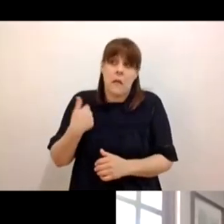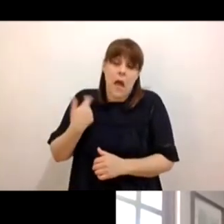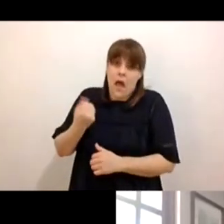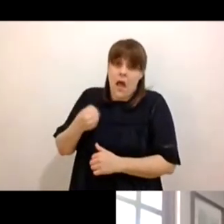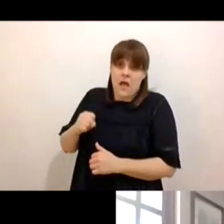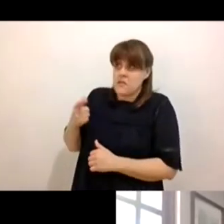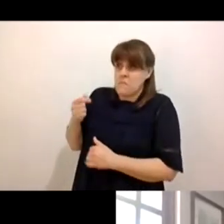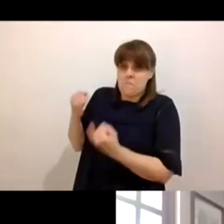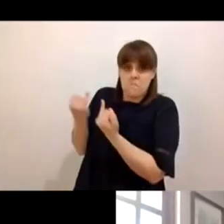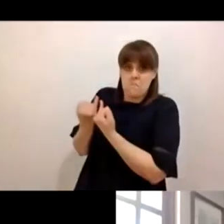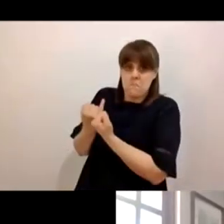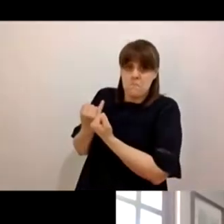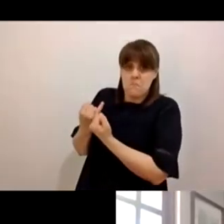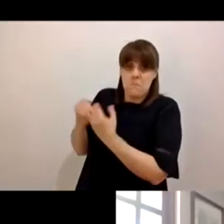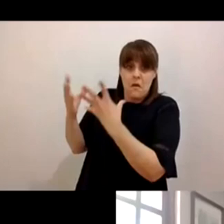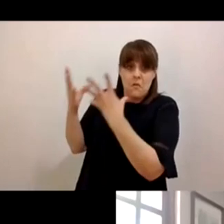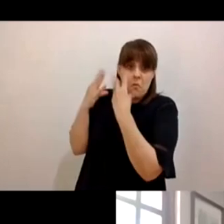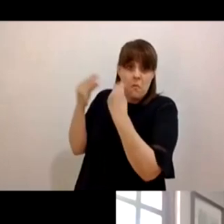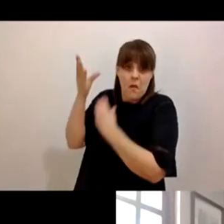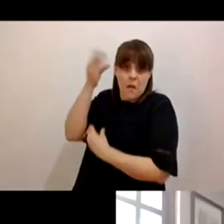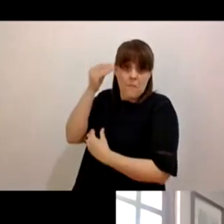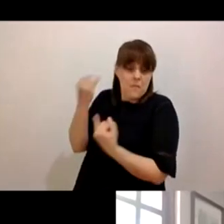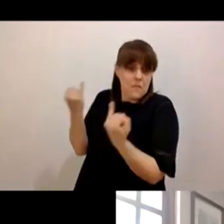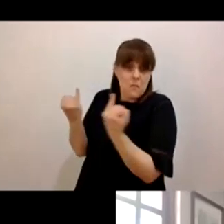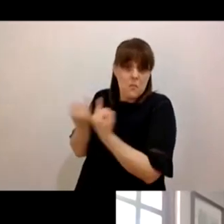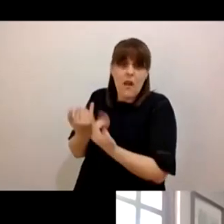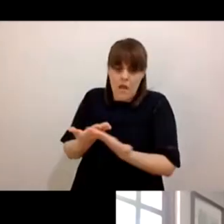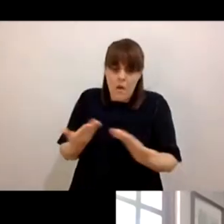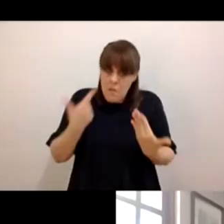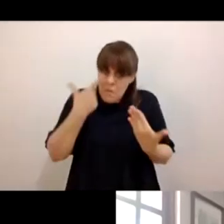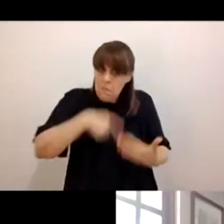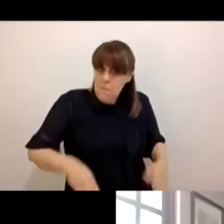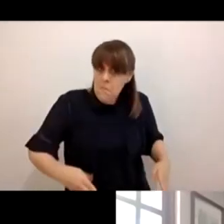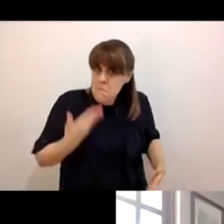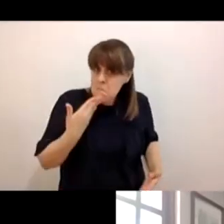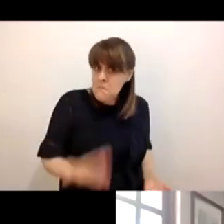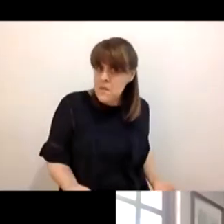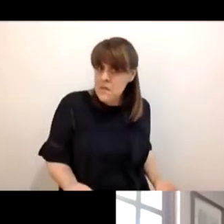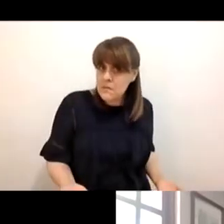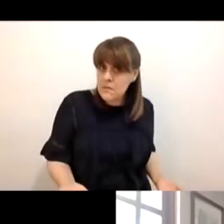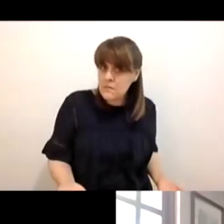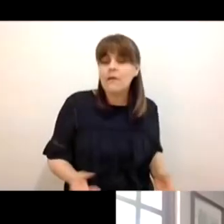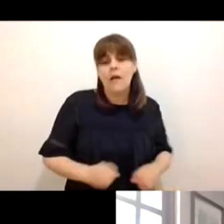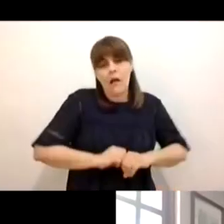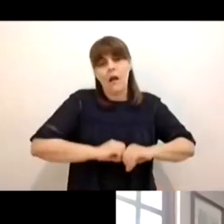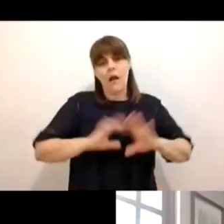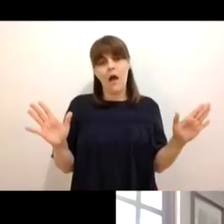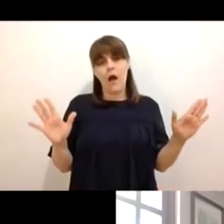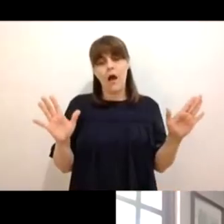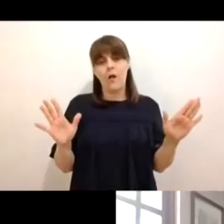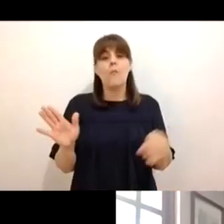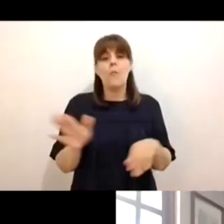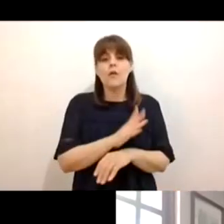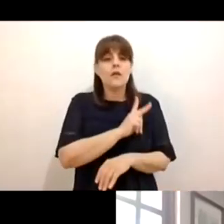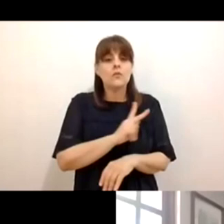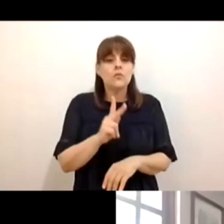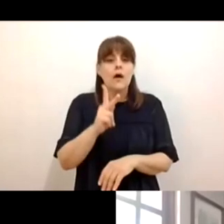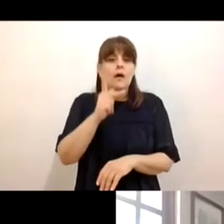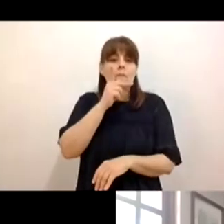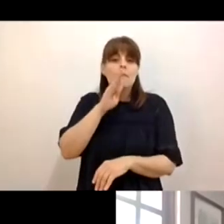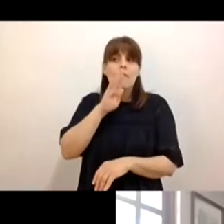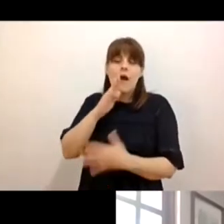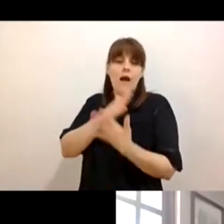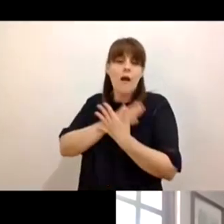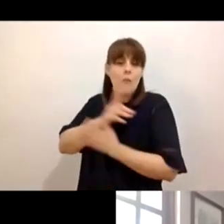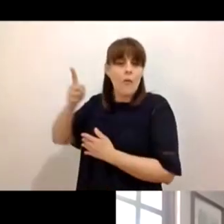y soy una persona de bien porque claro todos seguimos siendo esa niña o ese niño que amamos a nuestros padres que estuvimos en